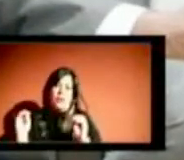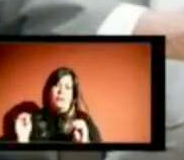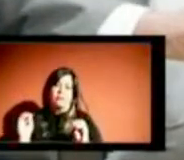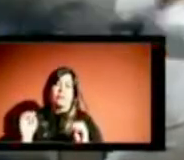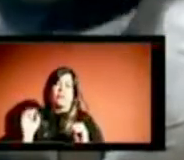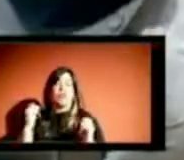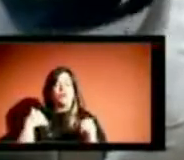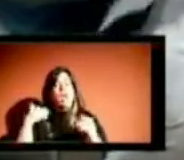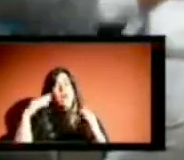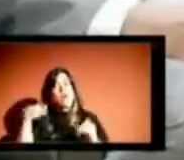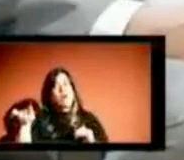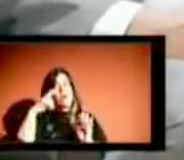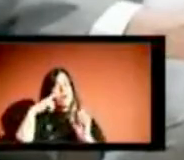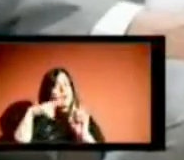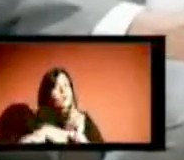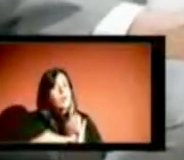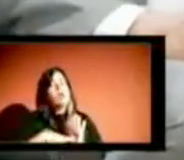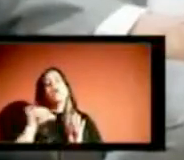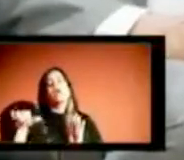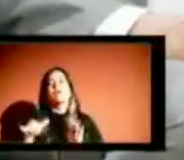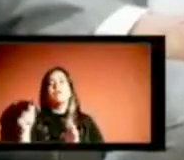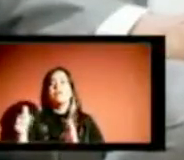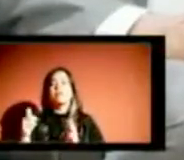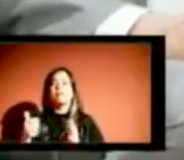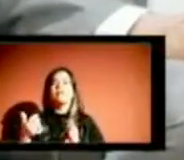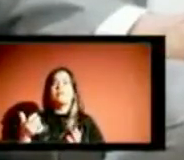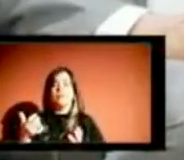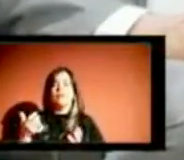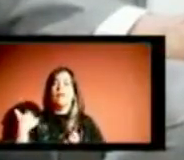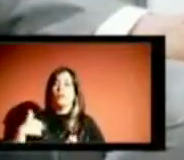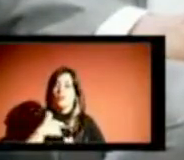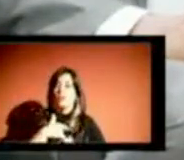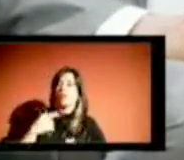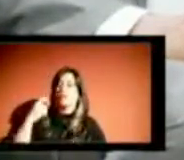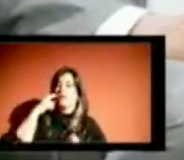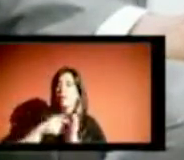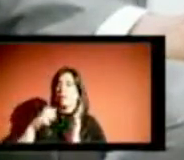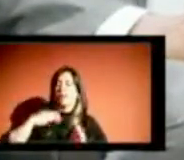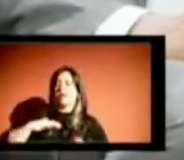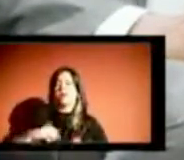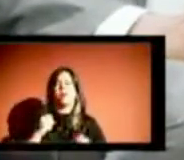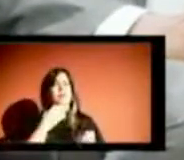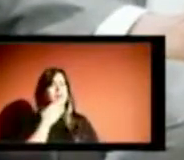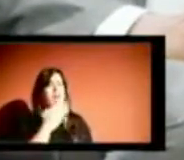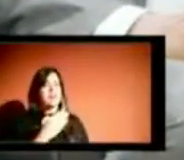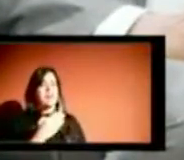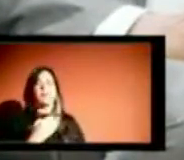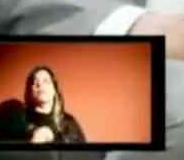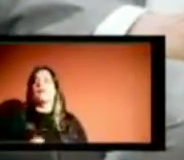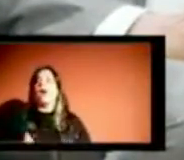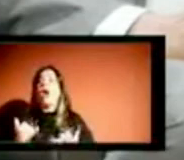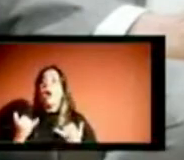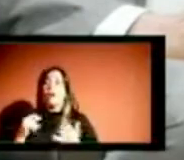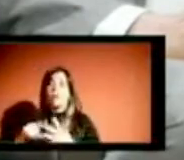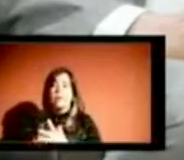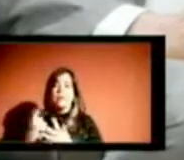nota. Definitivamente. Así que por eso, otra razón más por la cual lo felicito. Muchísimas gracias.